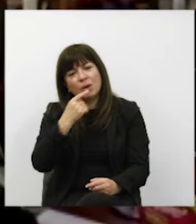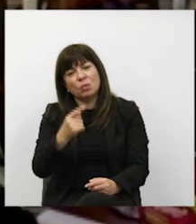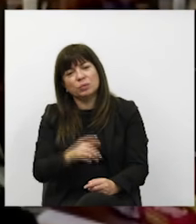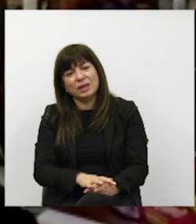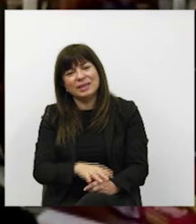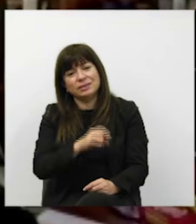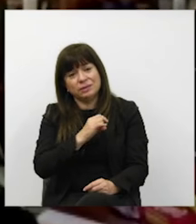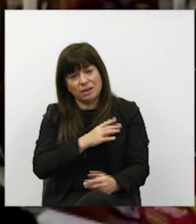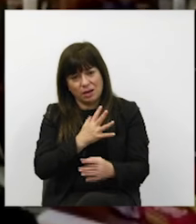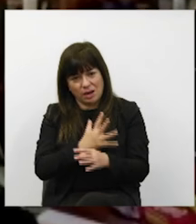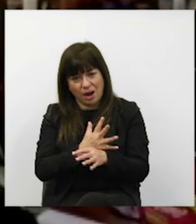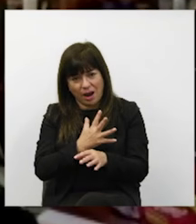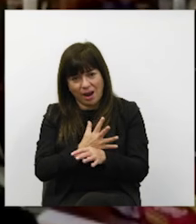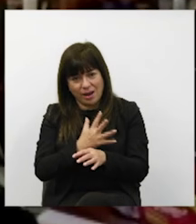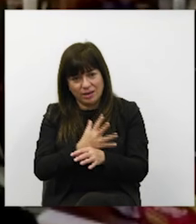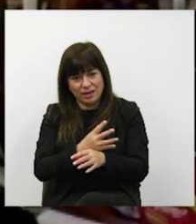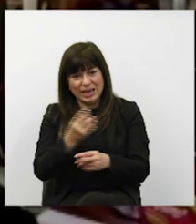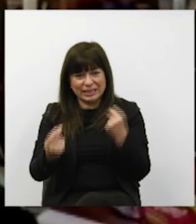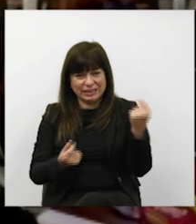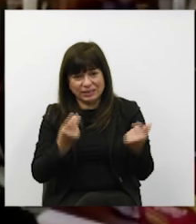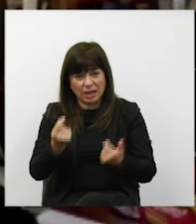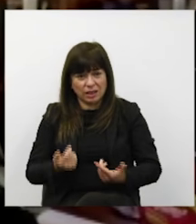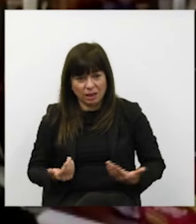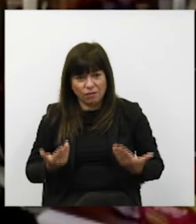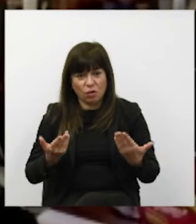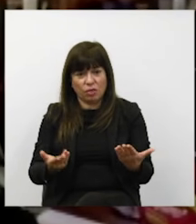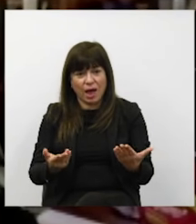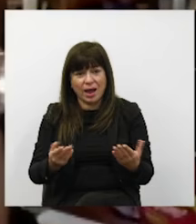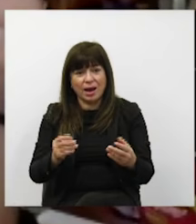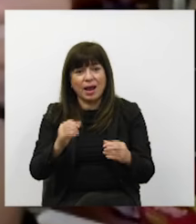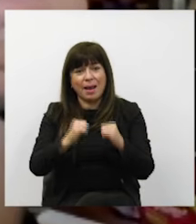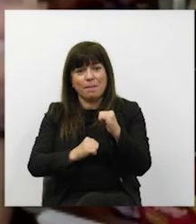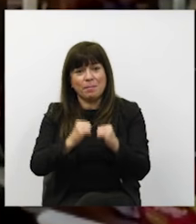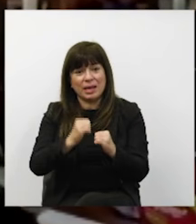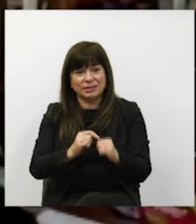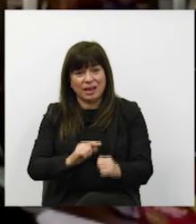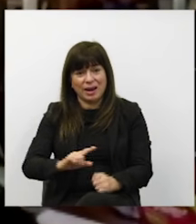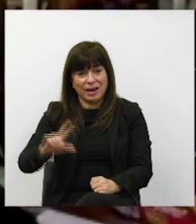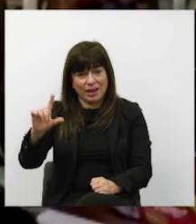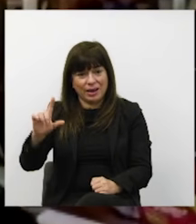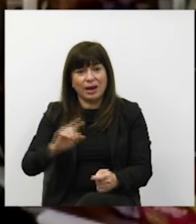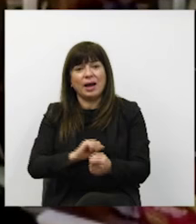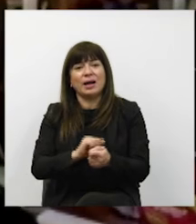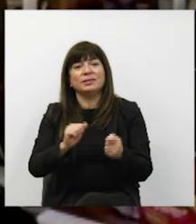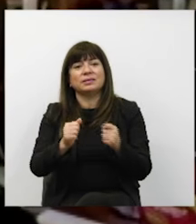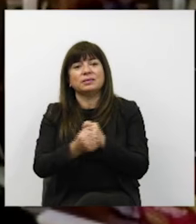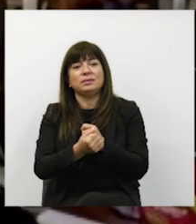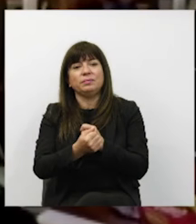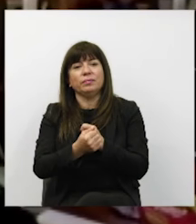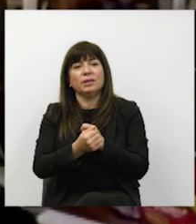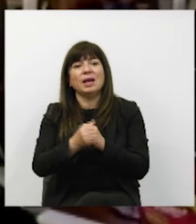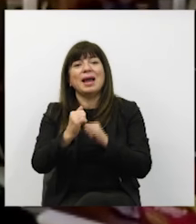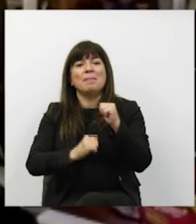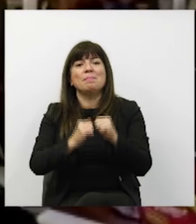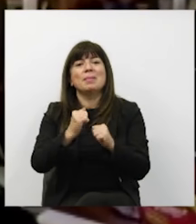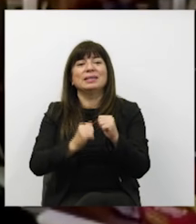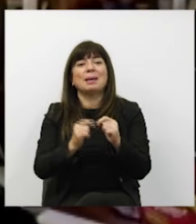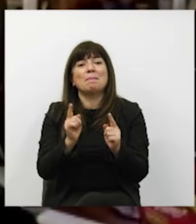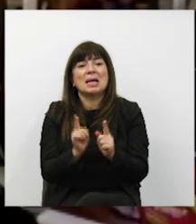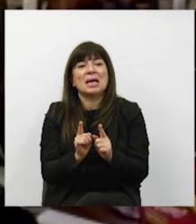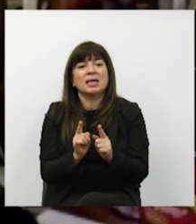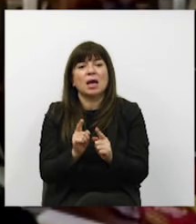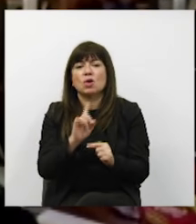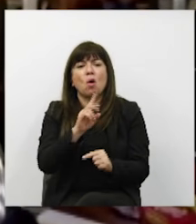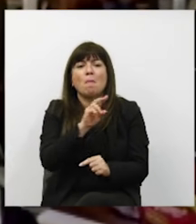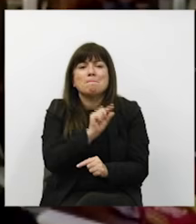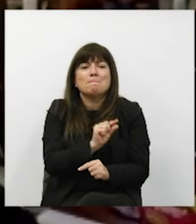acaso en Chile existen los incentivos para que estas microempresas crezcan y se transformen en empresas pequeñas, no micro, sino que pequeñas,